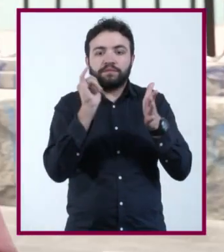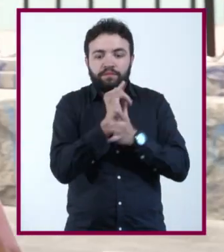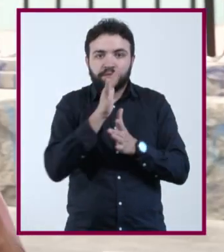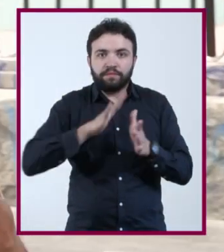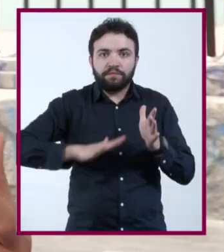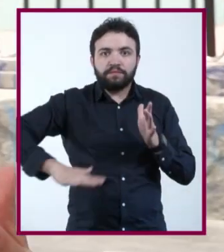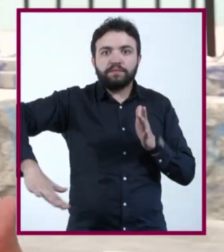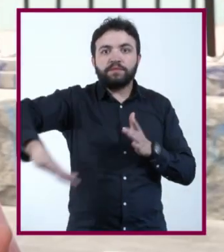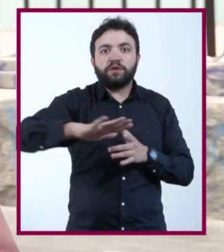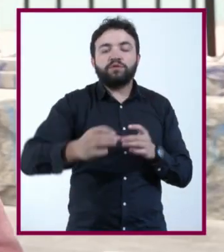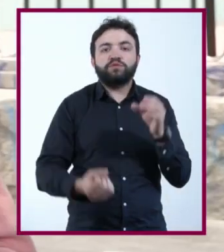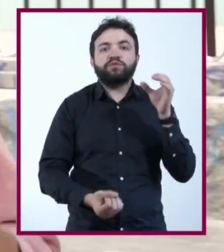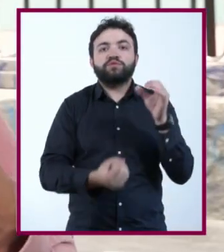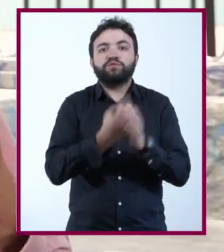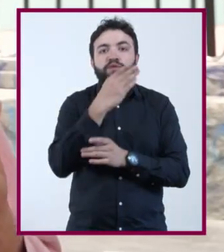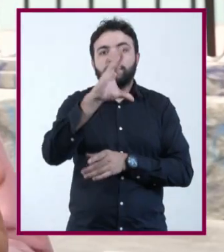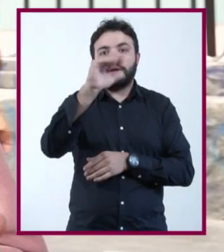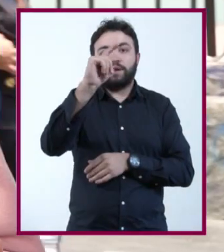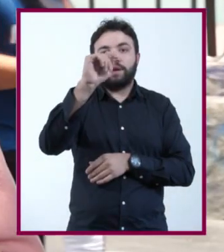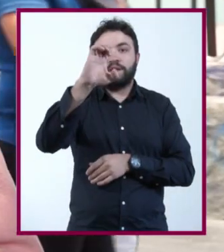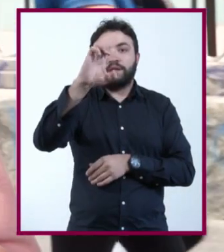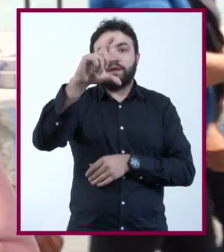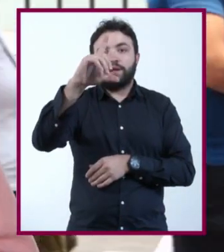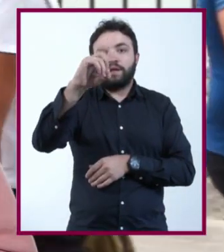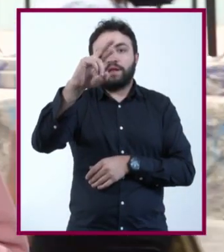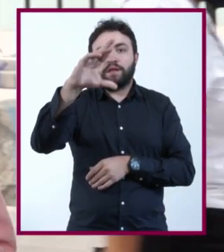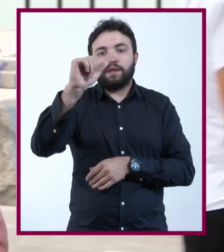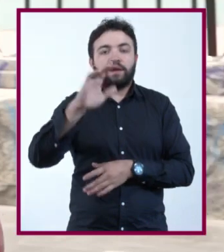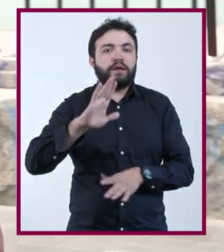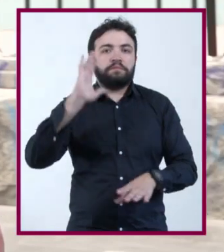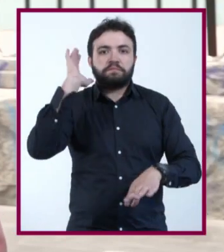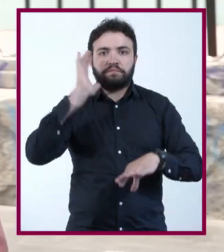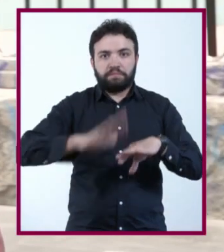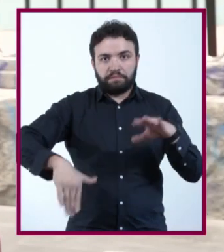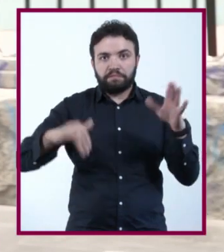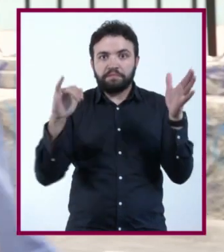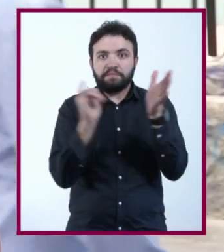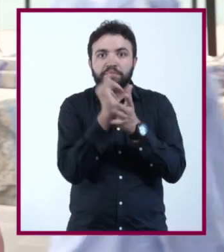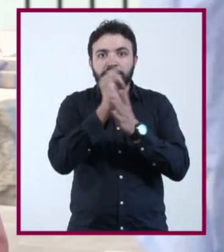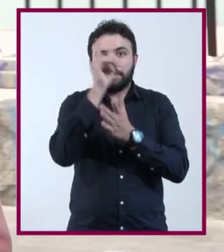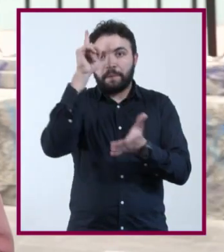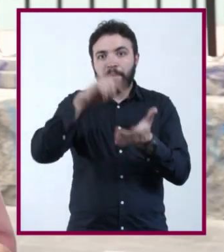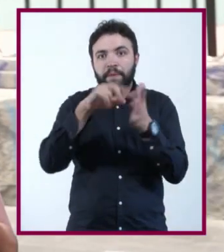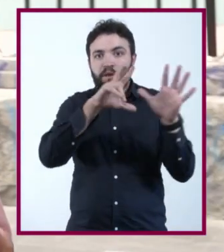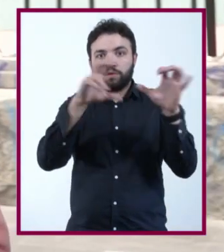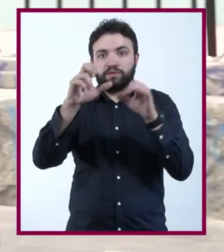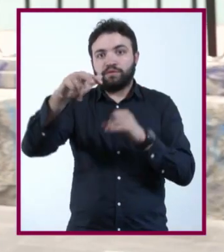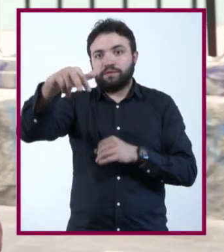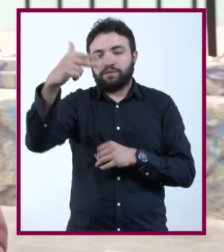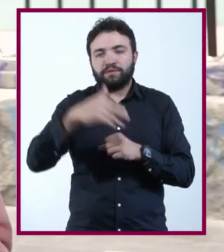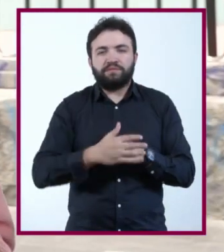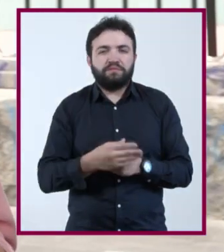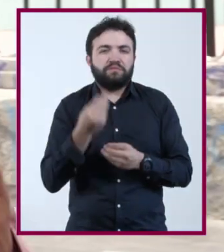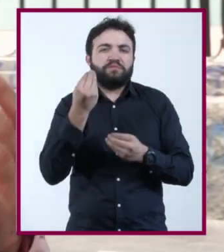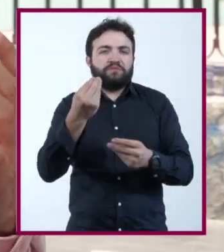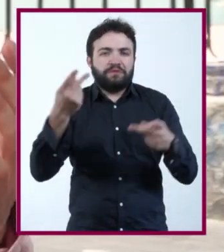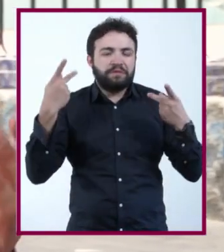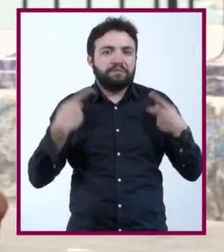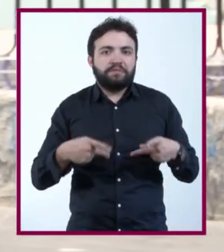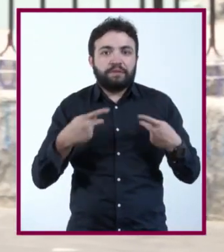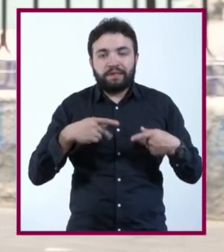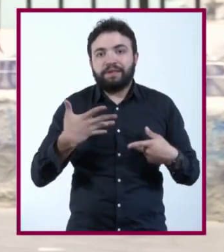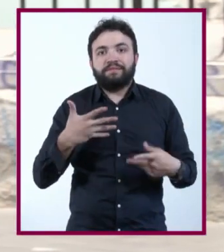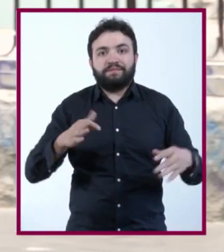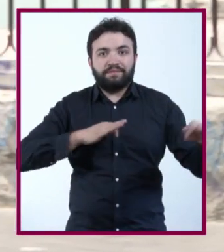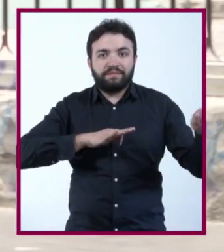los cimientos de la nueva catedral, la cual terminó de construirse hasta 1813. Mucha gente